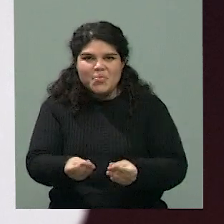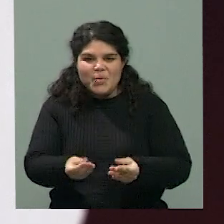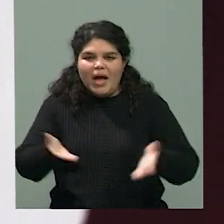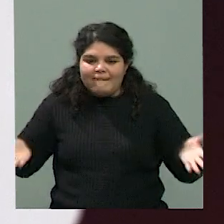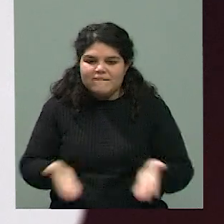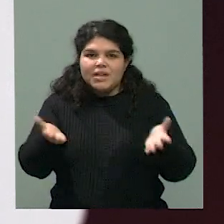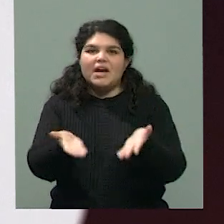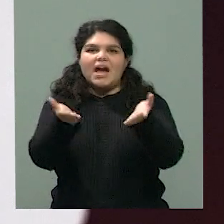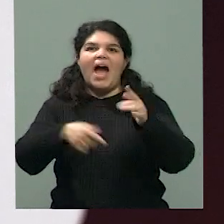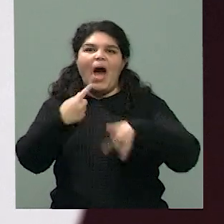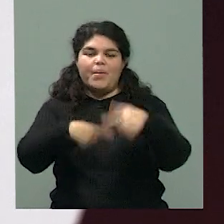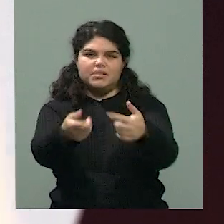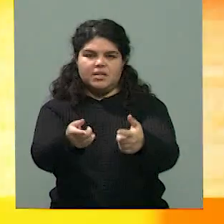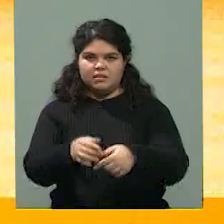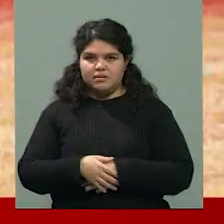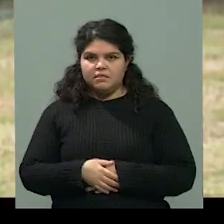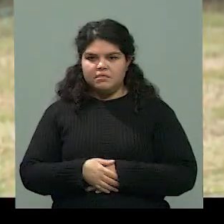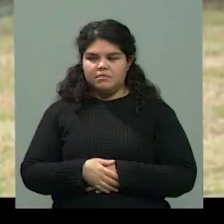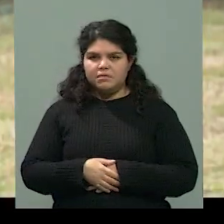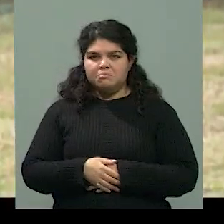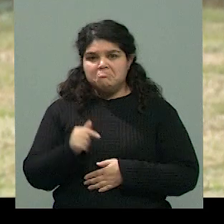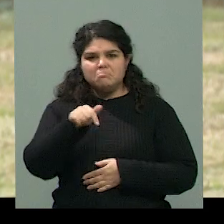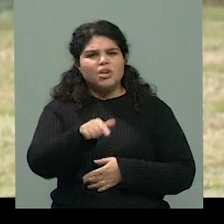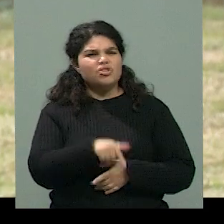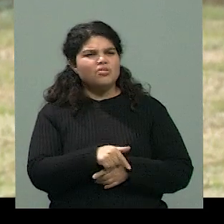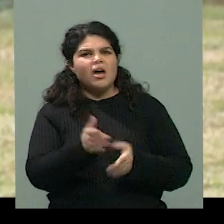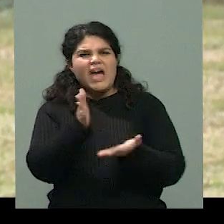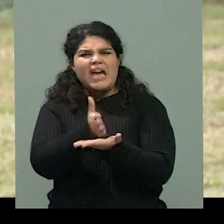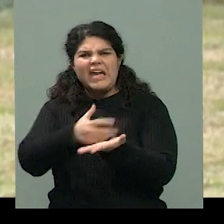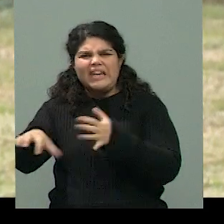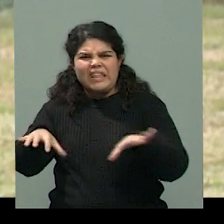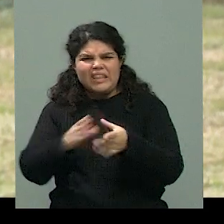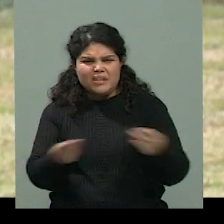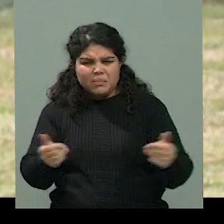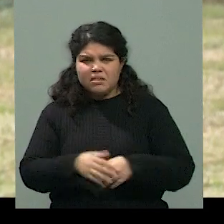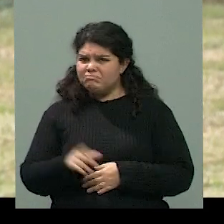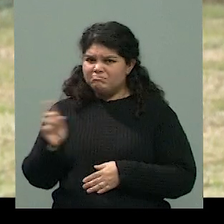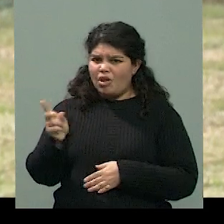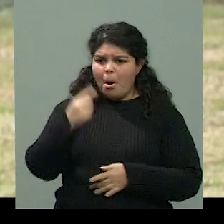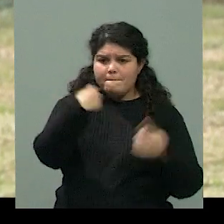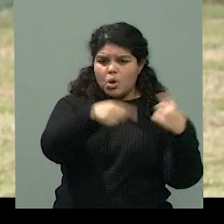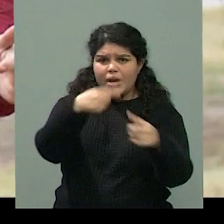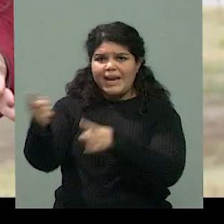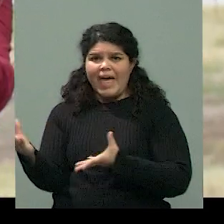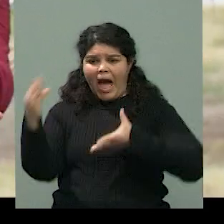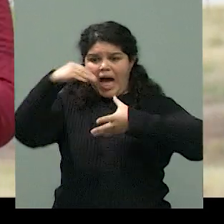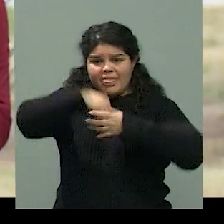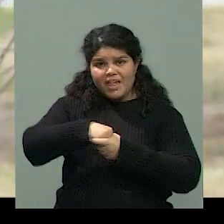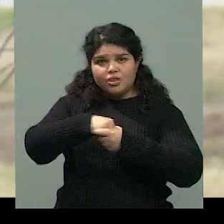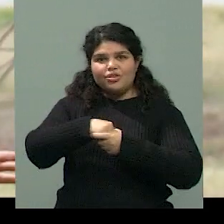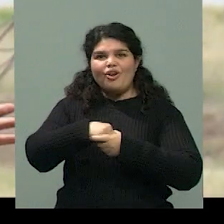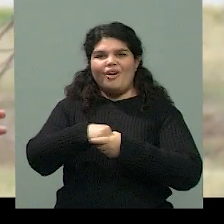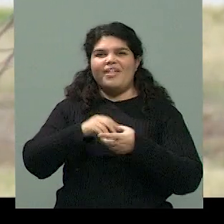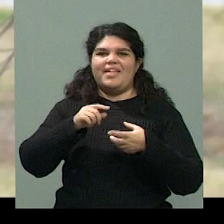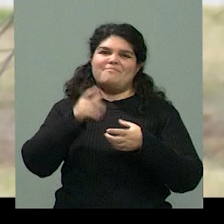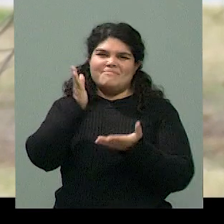grieta? No, al contrario, forma parte. Ajá. De hecho, inclusive yo creo que la grieta no es una, son varias. Si nos